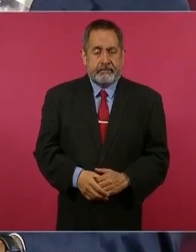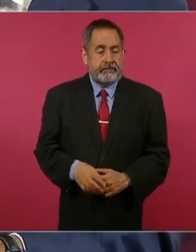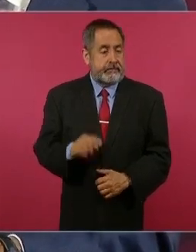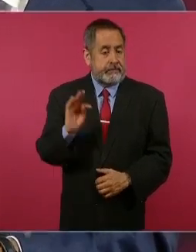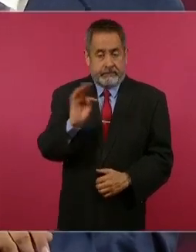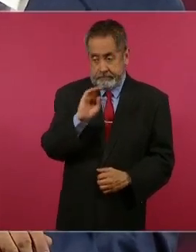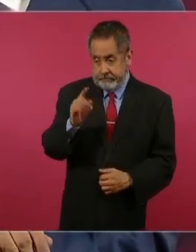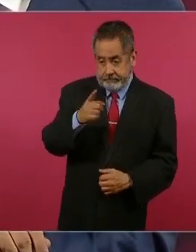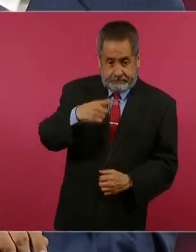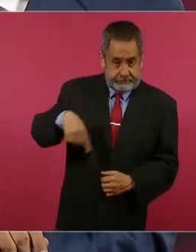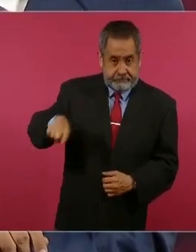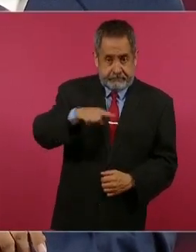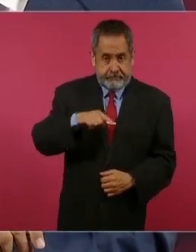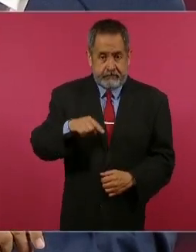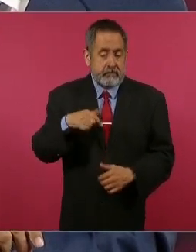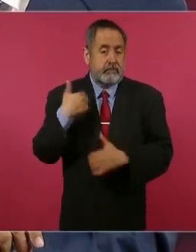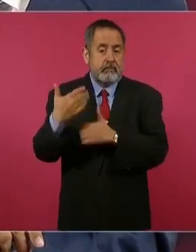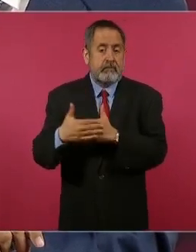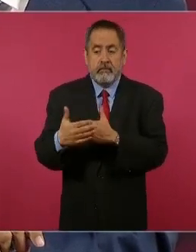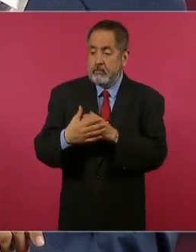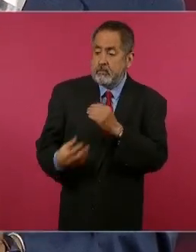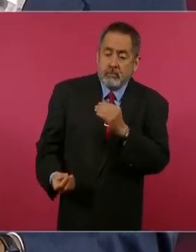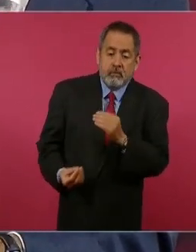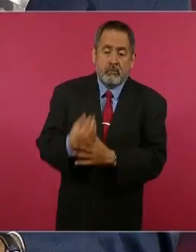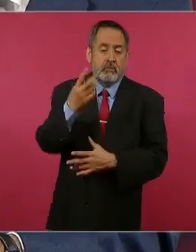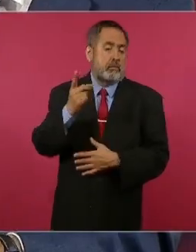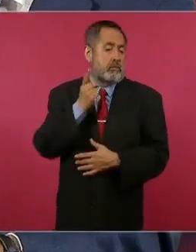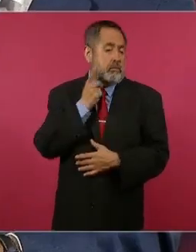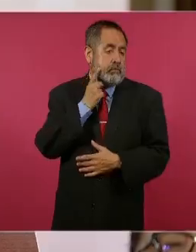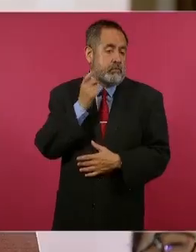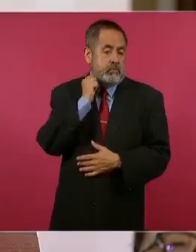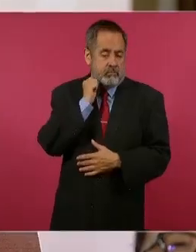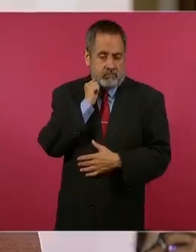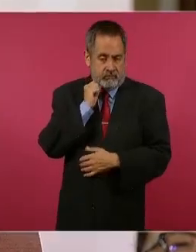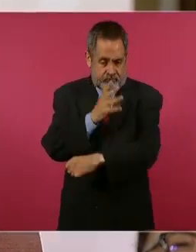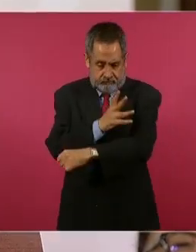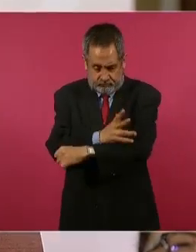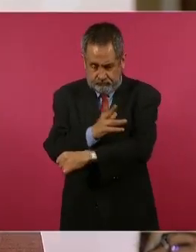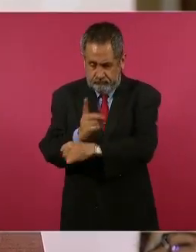legisladores nuevos actúan así,